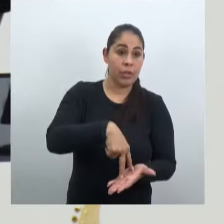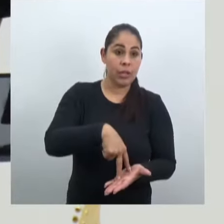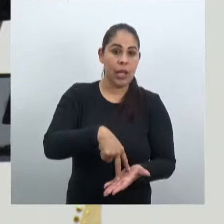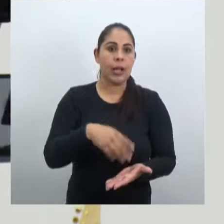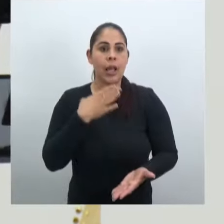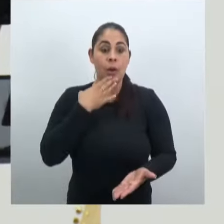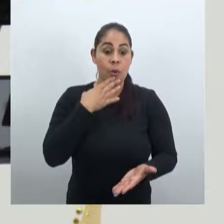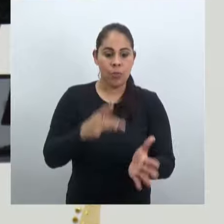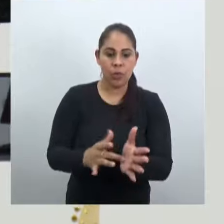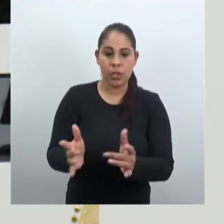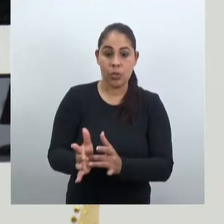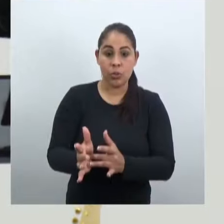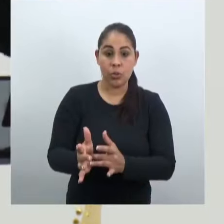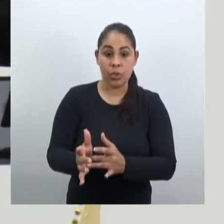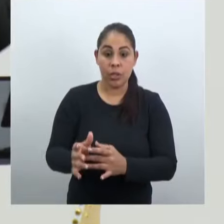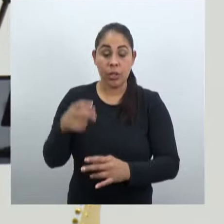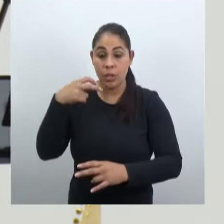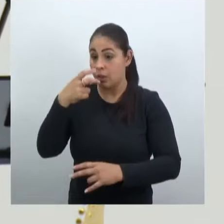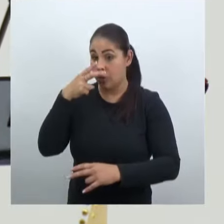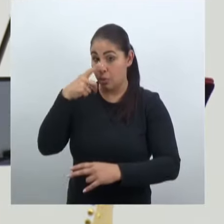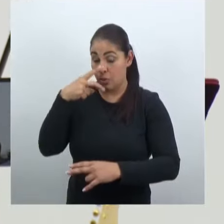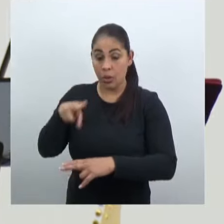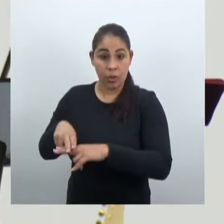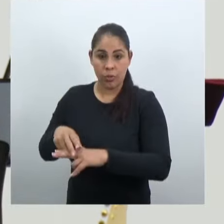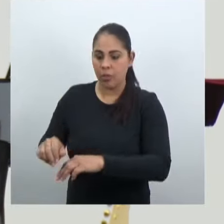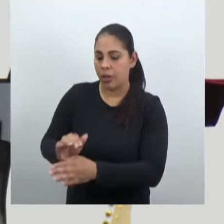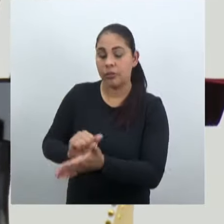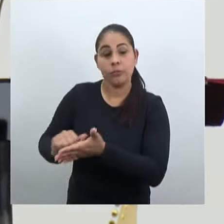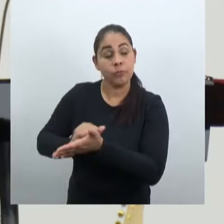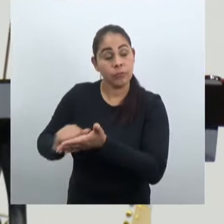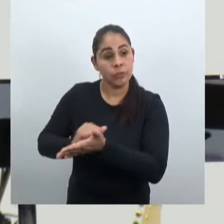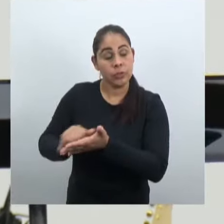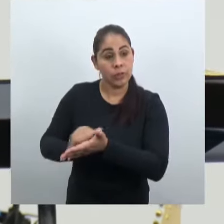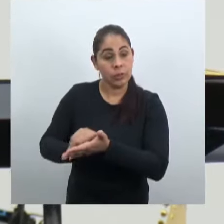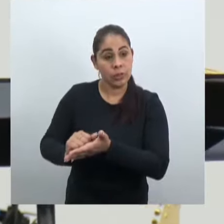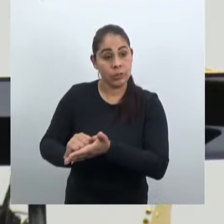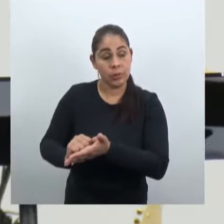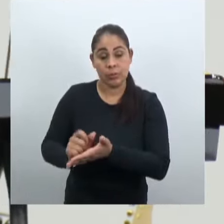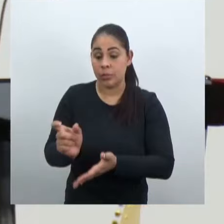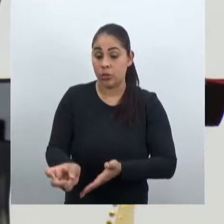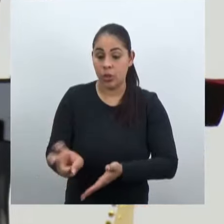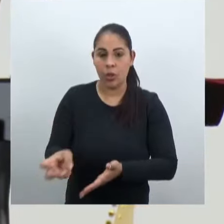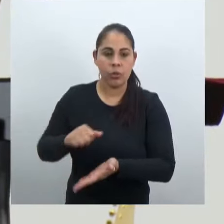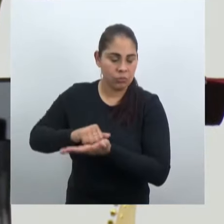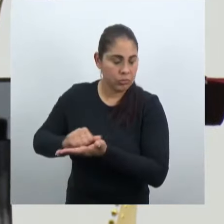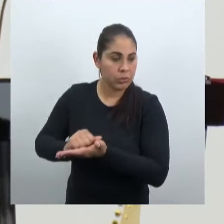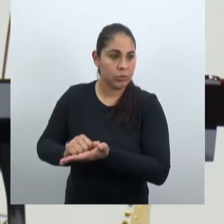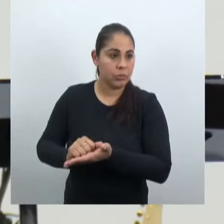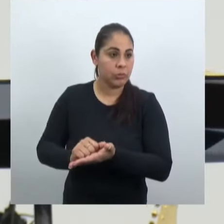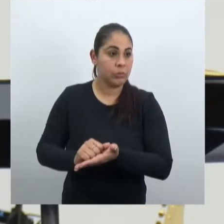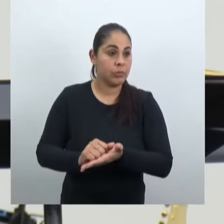sabes quién eres. Cuando tú eres una persona sana en tu corazón, puedes hacer el trabajo